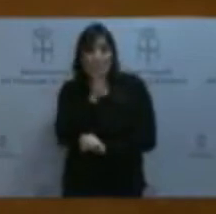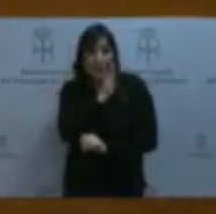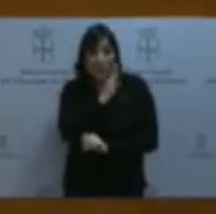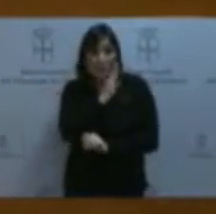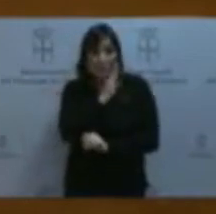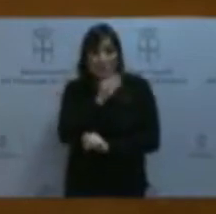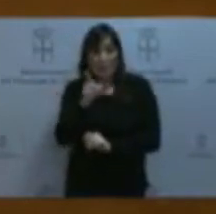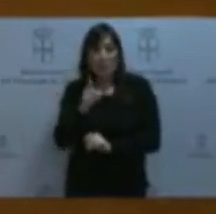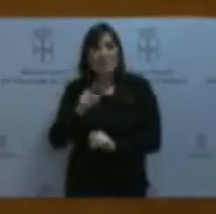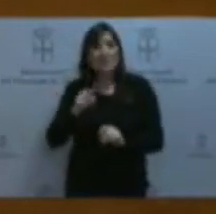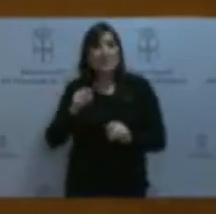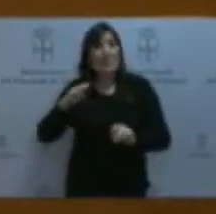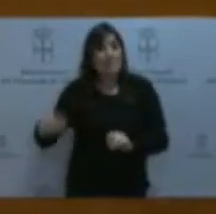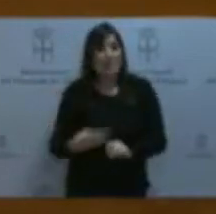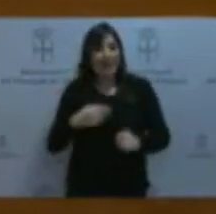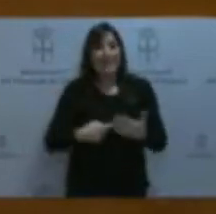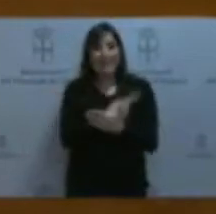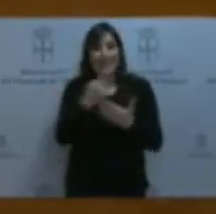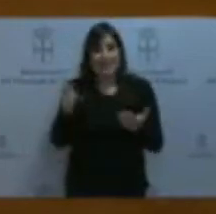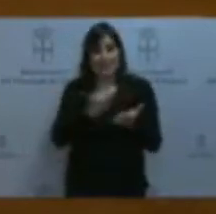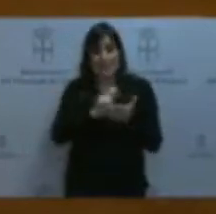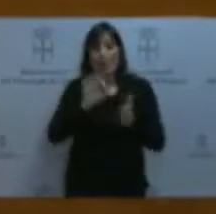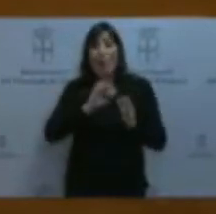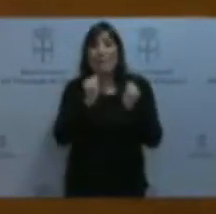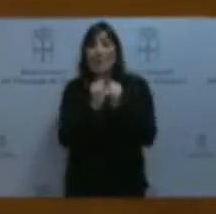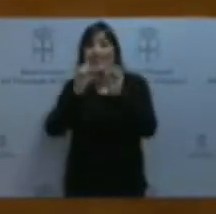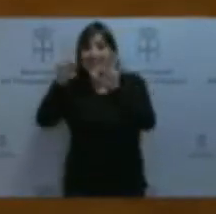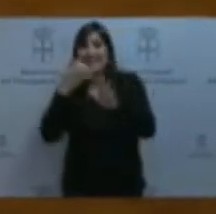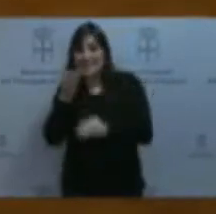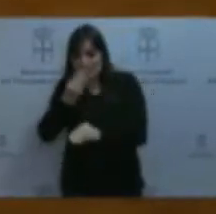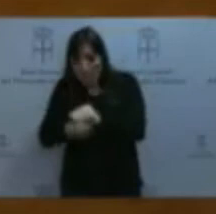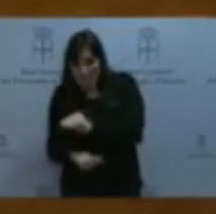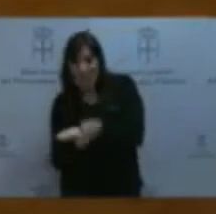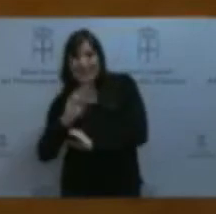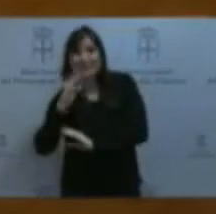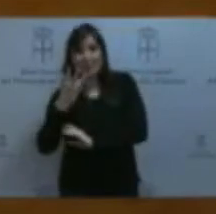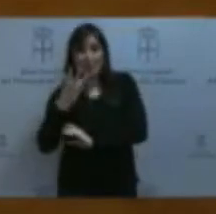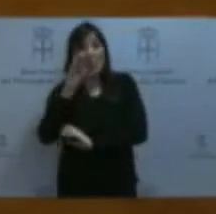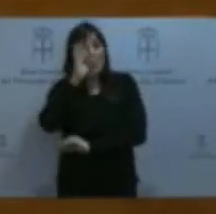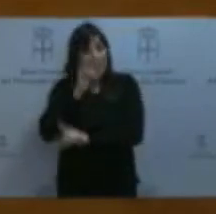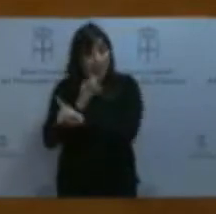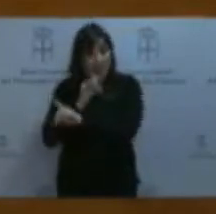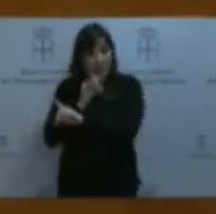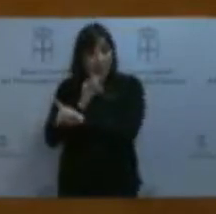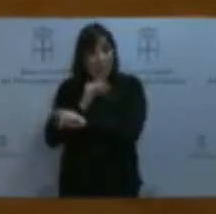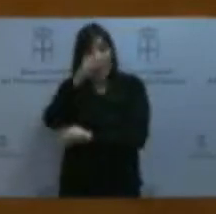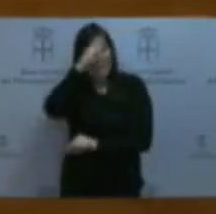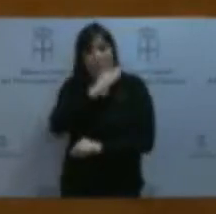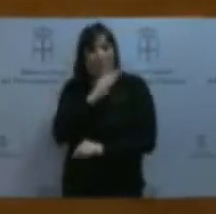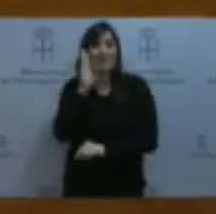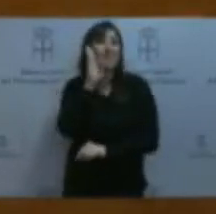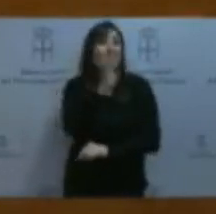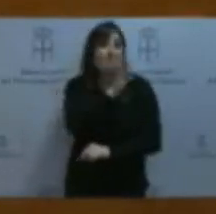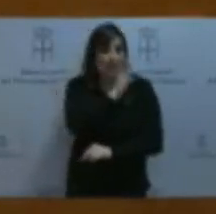si es el tercer hijo o hija. En Francia los padres y las madres tienen más trabajos, tienen más